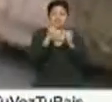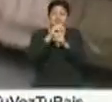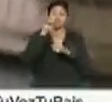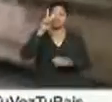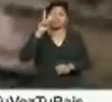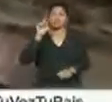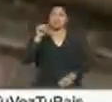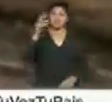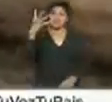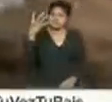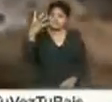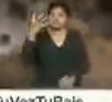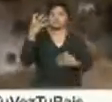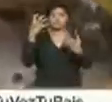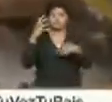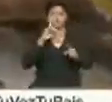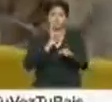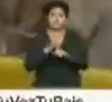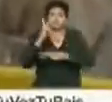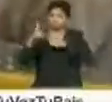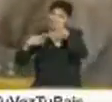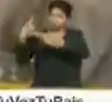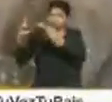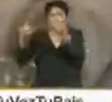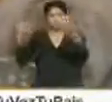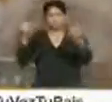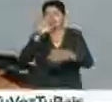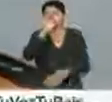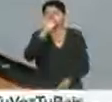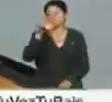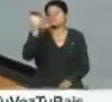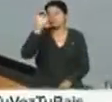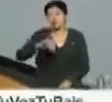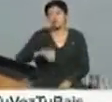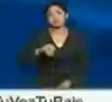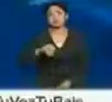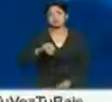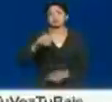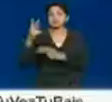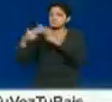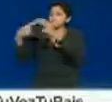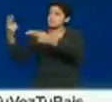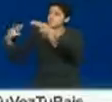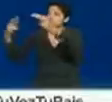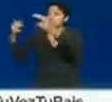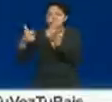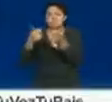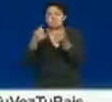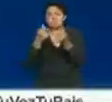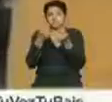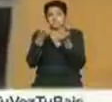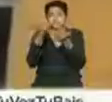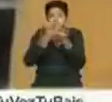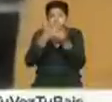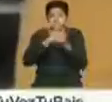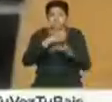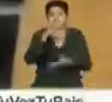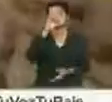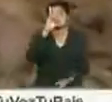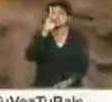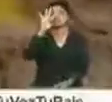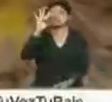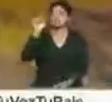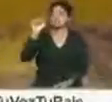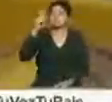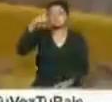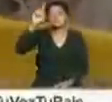este producto representaron el 8% de las exportaciones no petroleras del Ecuador y totalizaron 744 millones de